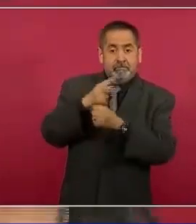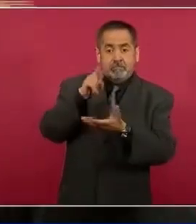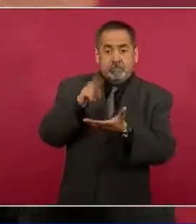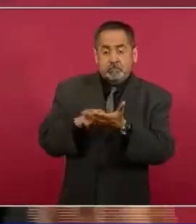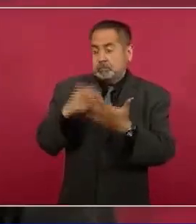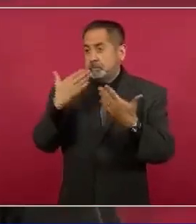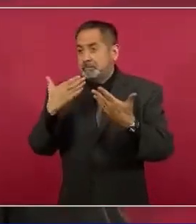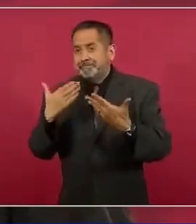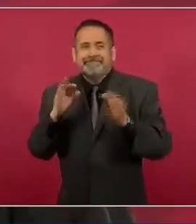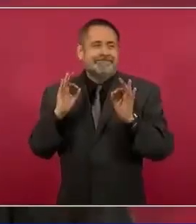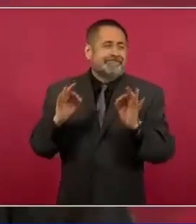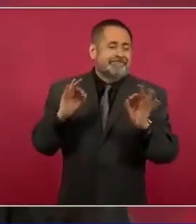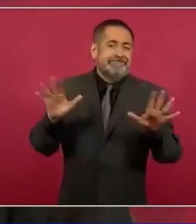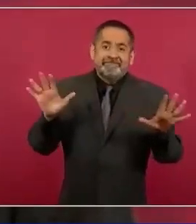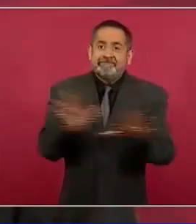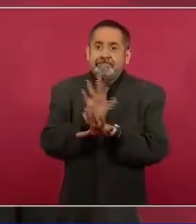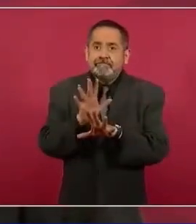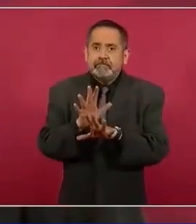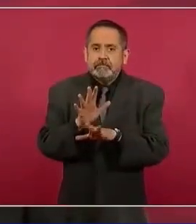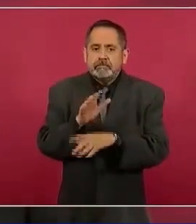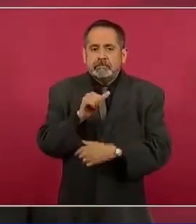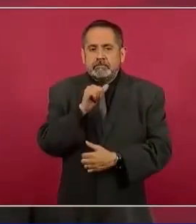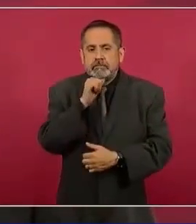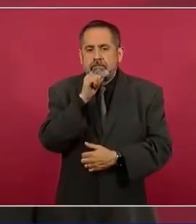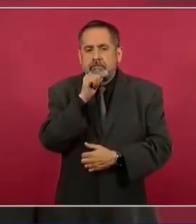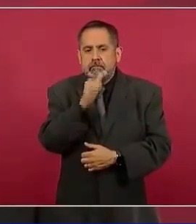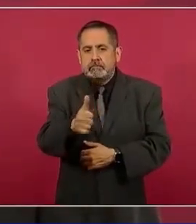y no hay cambios.